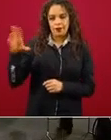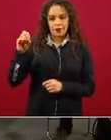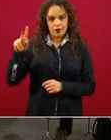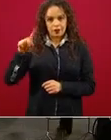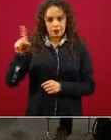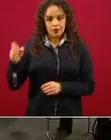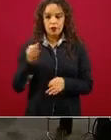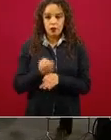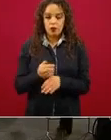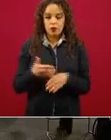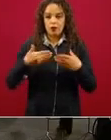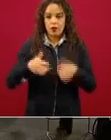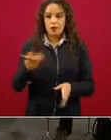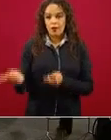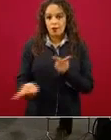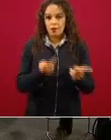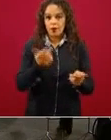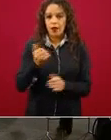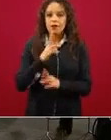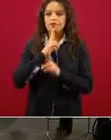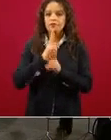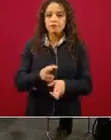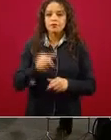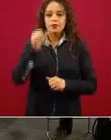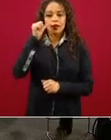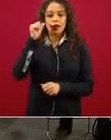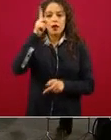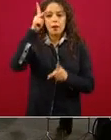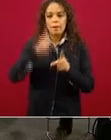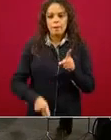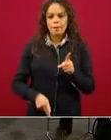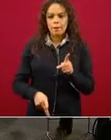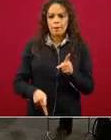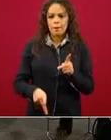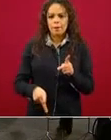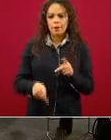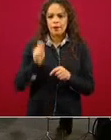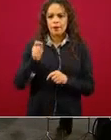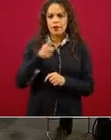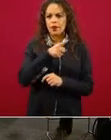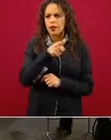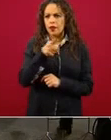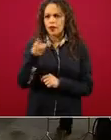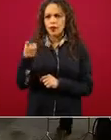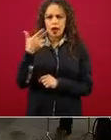y respuestas. Ayer se había quedado pendiente Hans Salazar. No, sí, alcanzaste a hacer las preguntas.